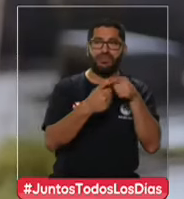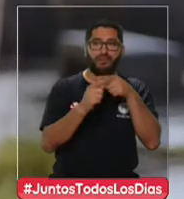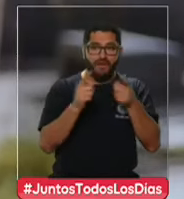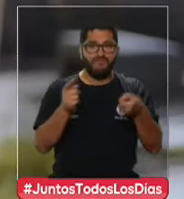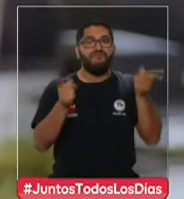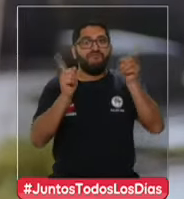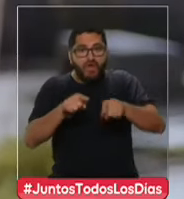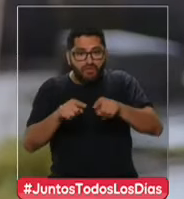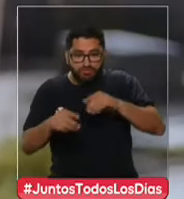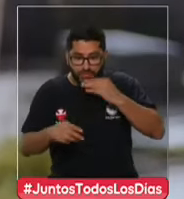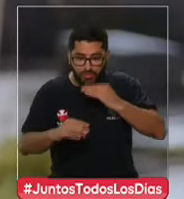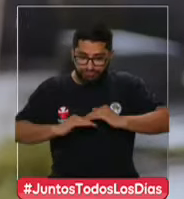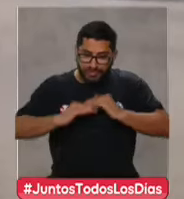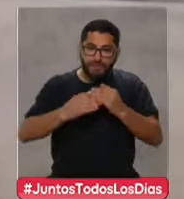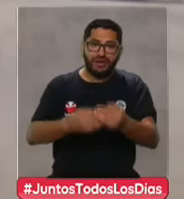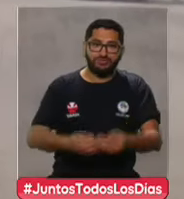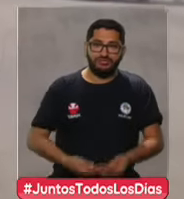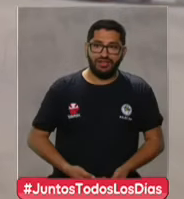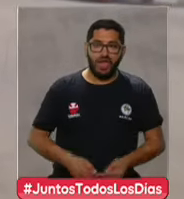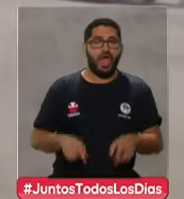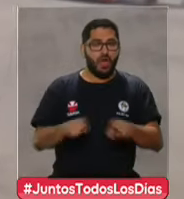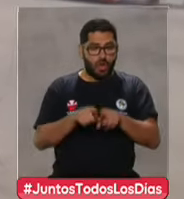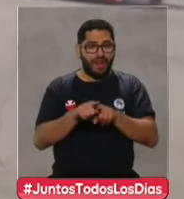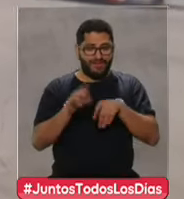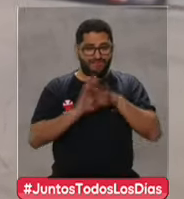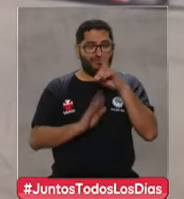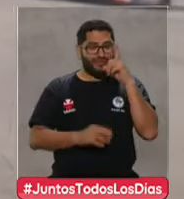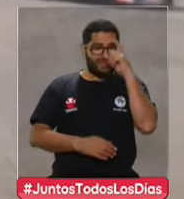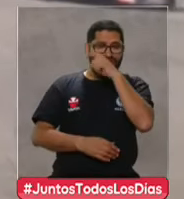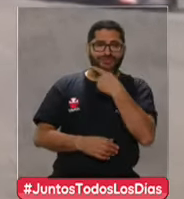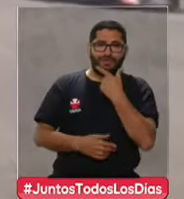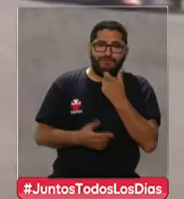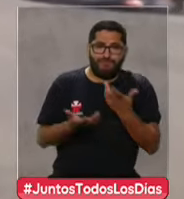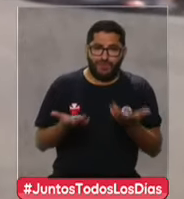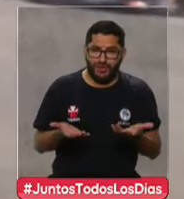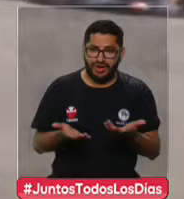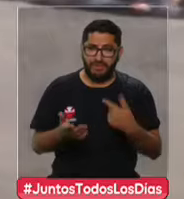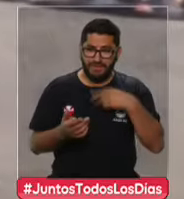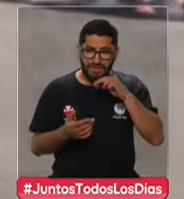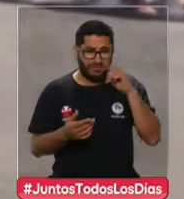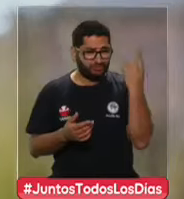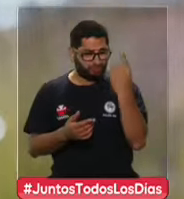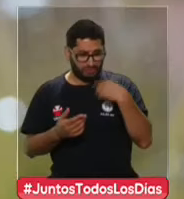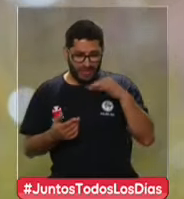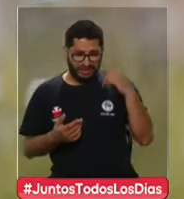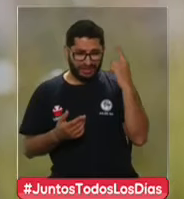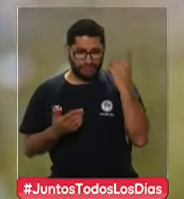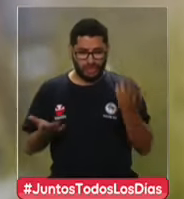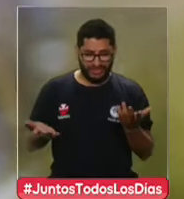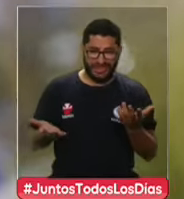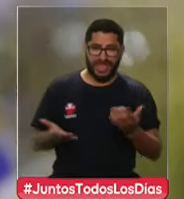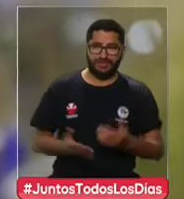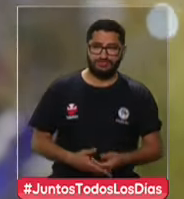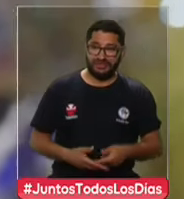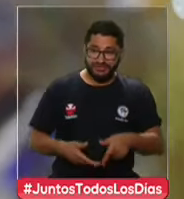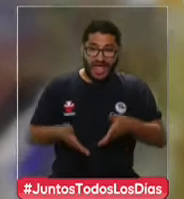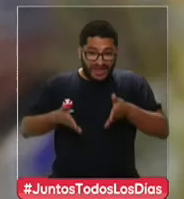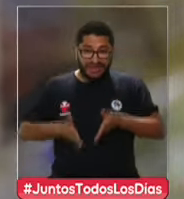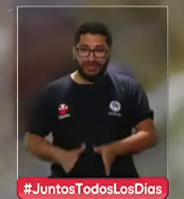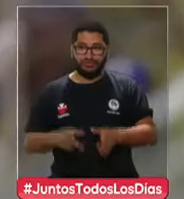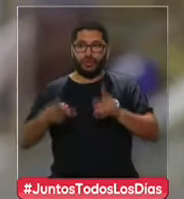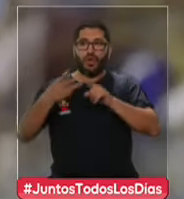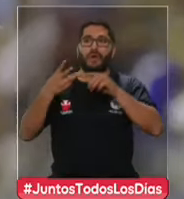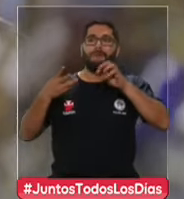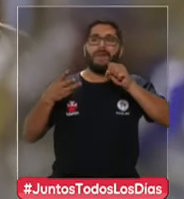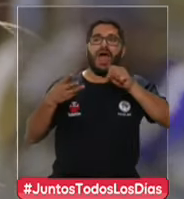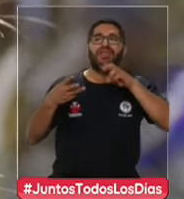de igual difícil porque iba a ser madre soltera. Y así nació Matilda, que hoy